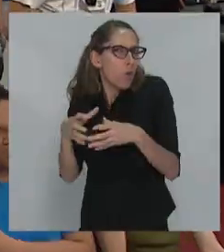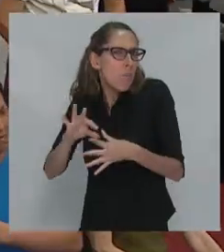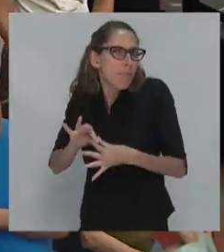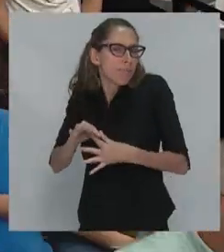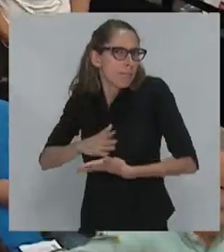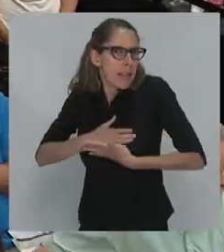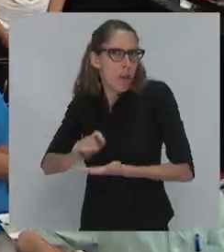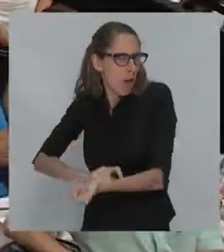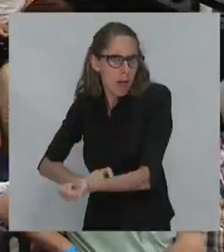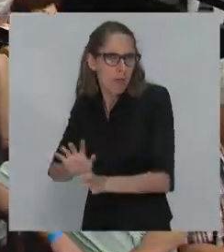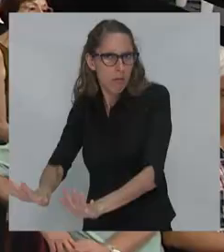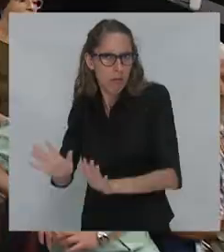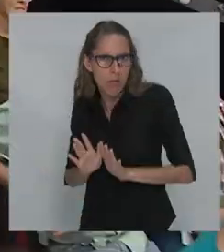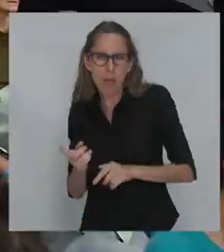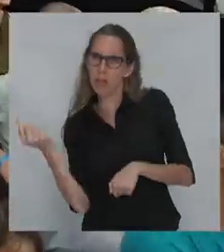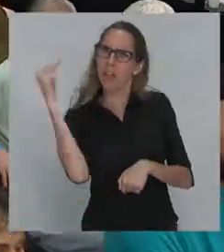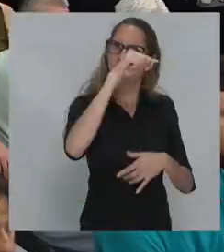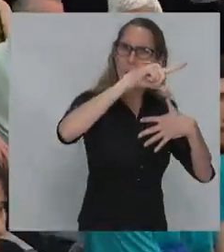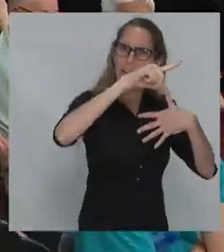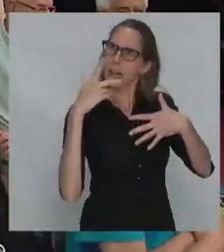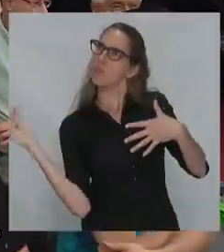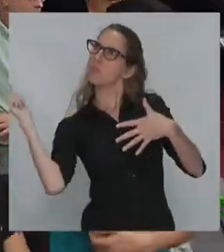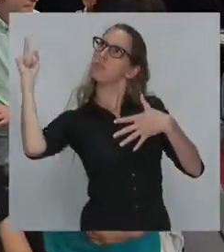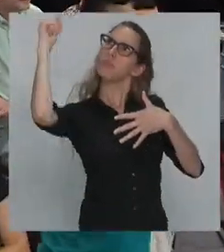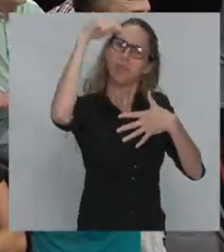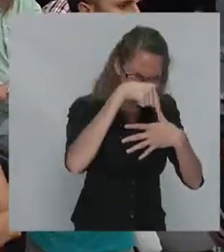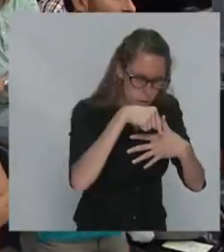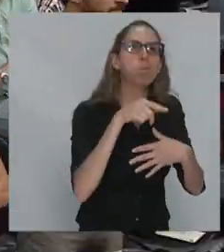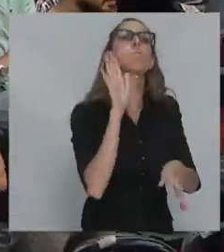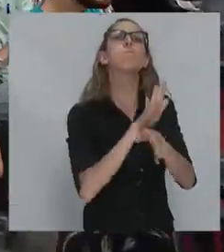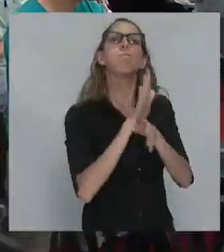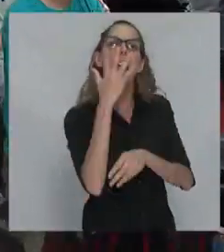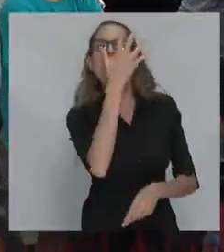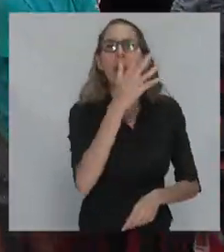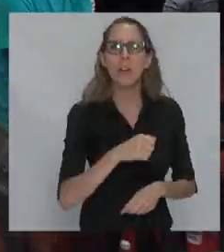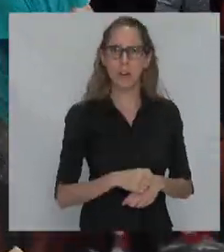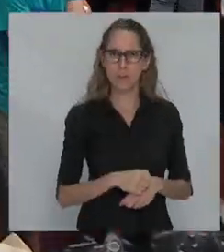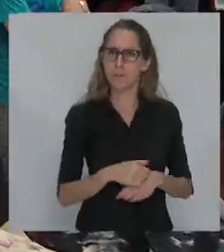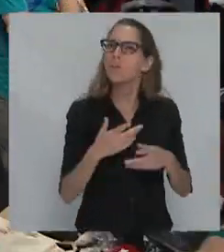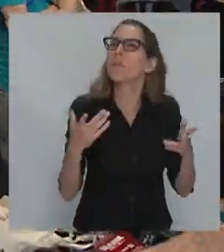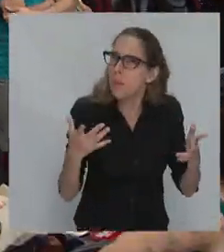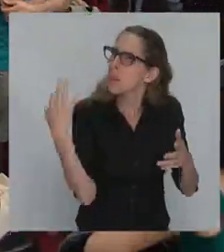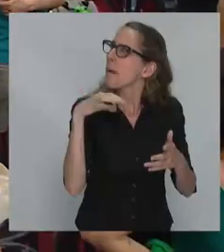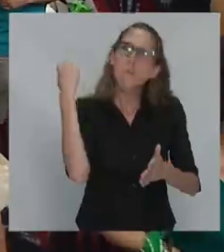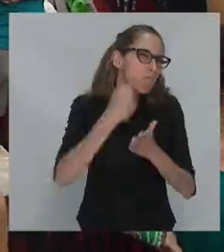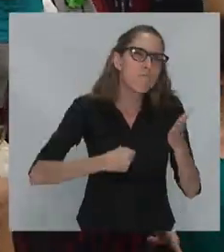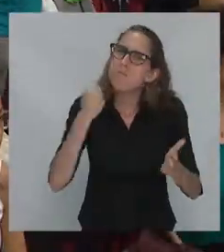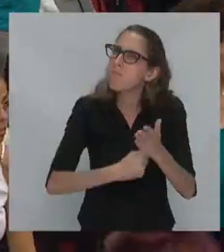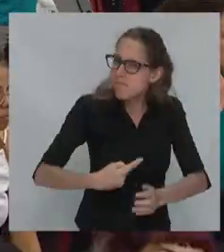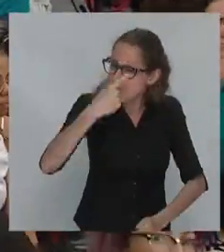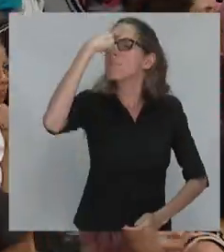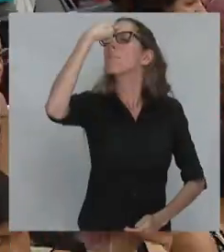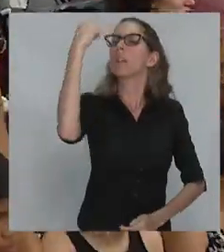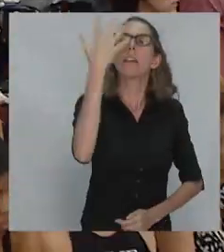las Américas, ya soy negro. ¿Sí? Entonces hay una conciencia, hay un devenir negro del